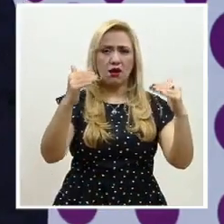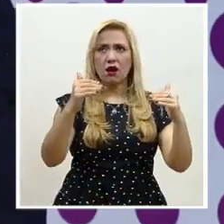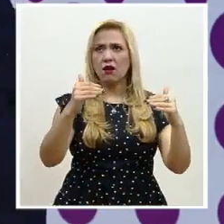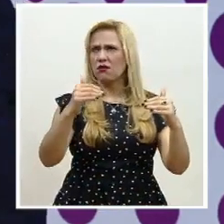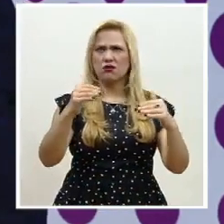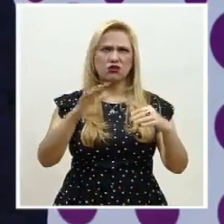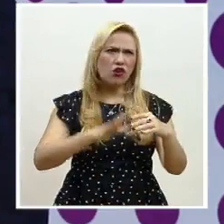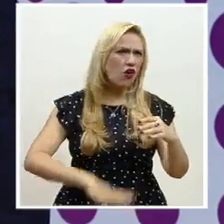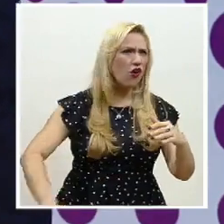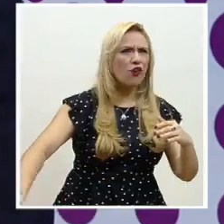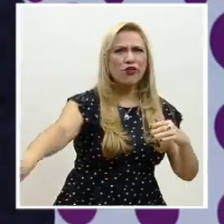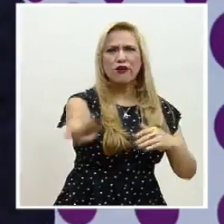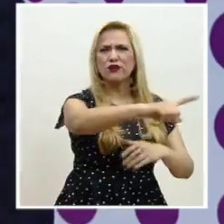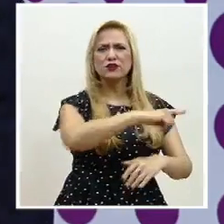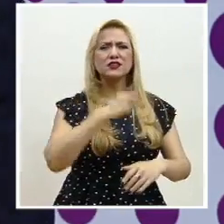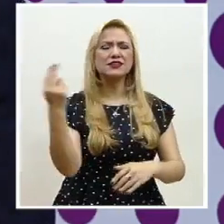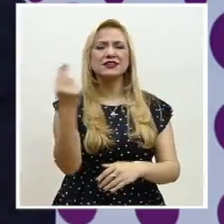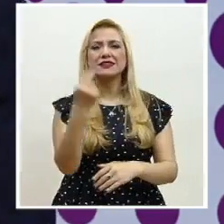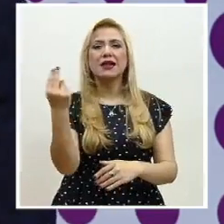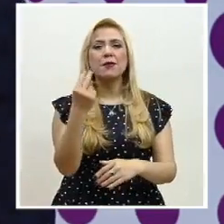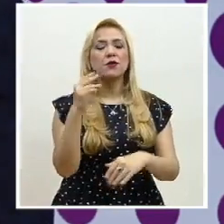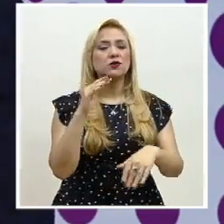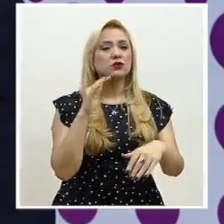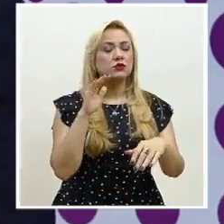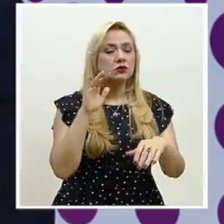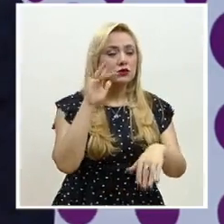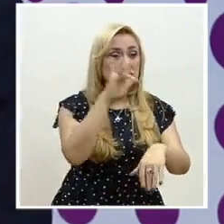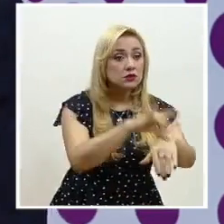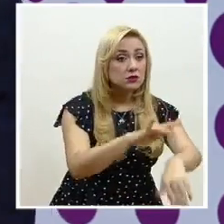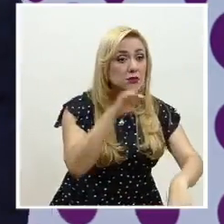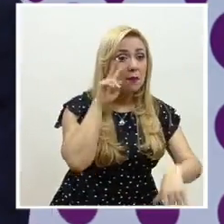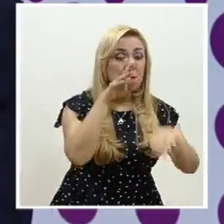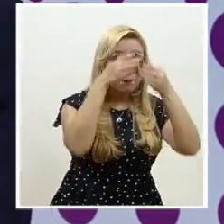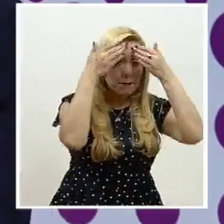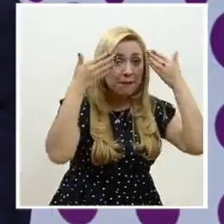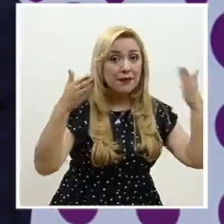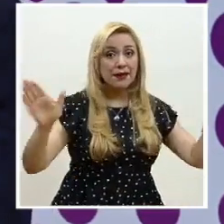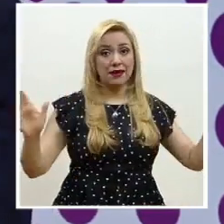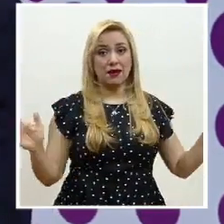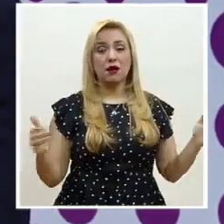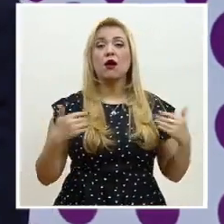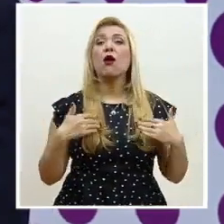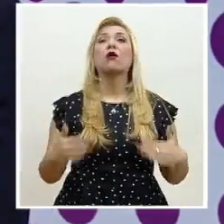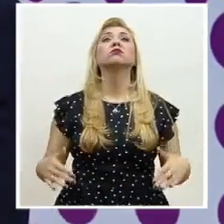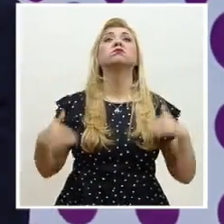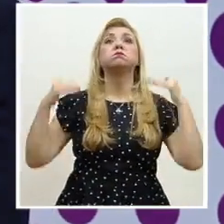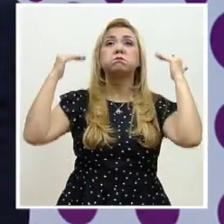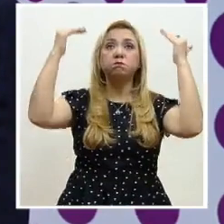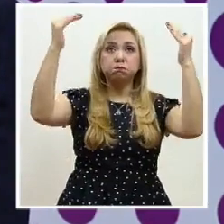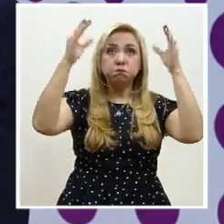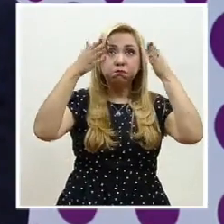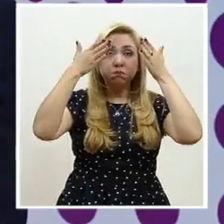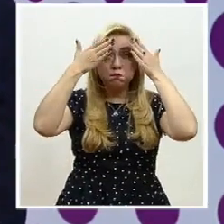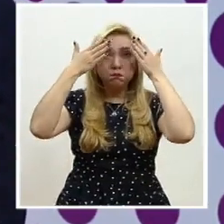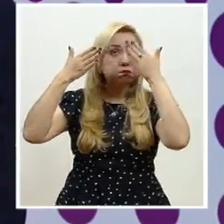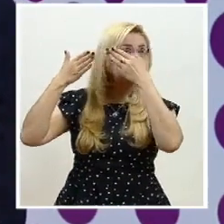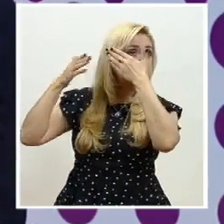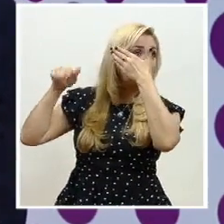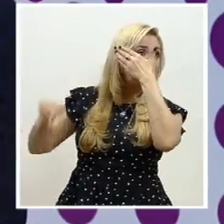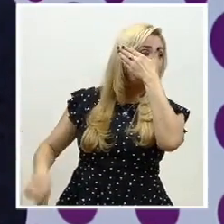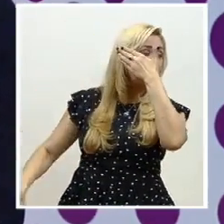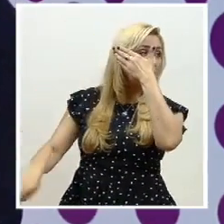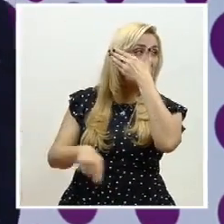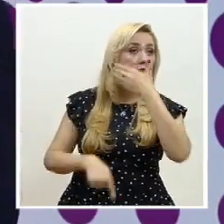de realidad. A veces resolver la justicia constitucional desde lo alto sin saber lo que se está resolviendo o el impacto que se tiene